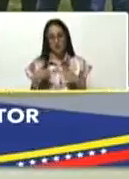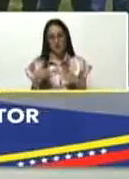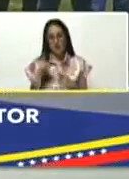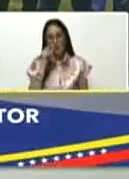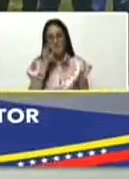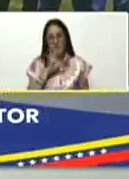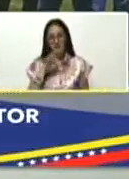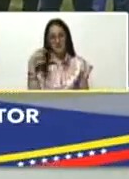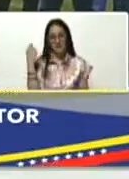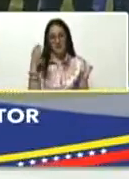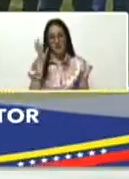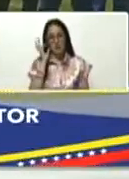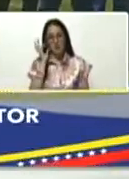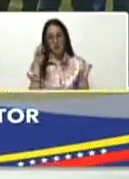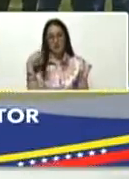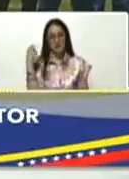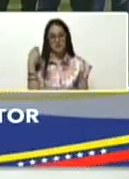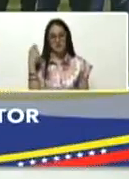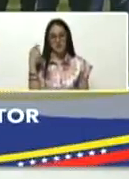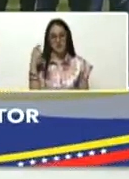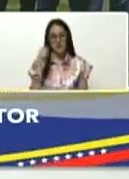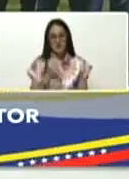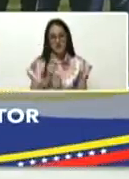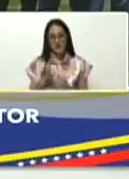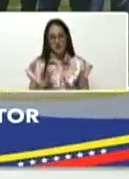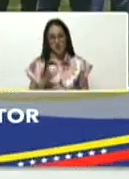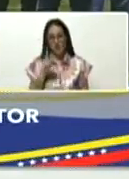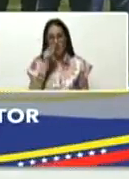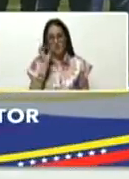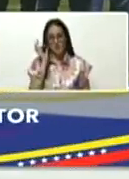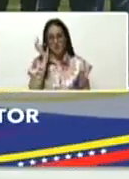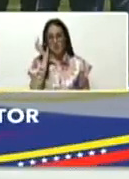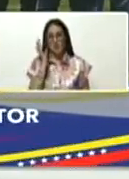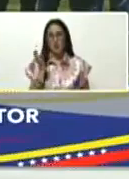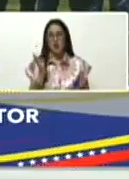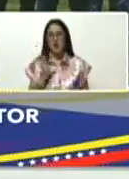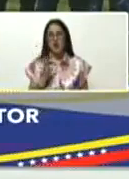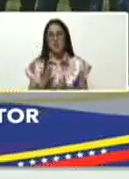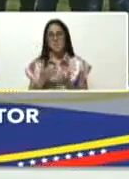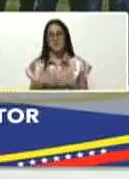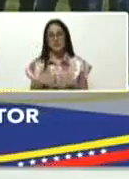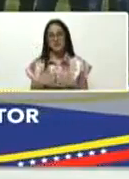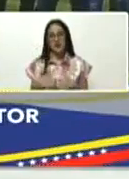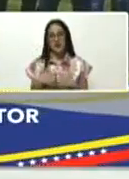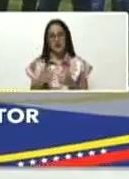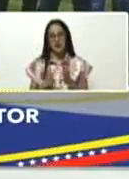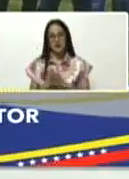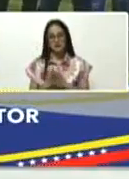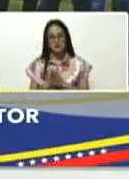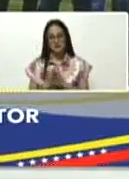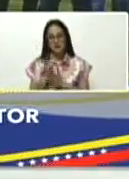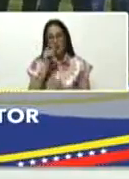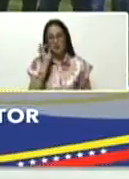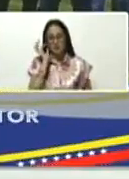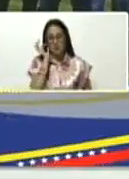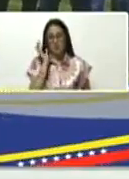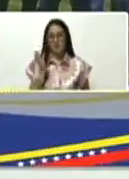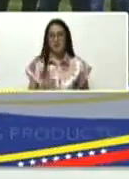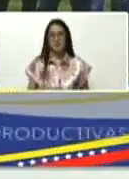hombre del llano, de la mujer del llano, del trabajador, de la trabajadora, del empresario, la empresaria, del emprendedor, la